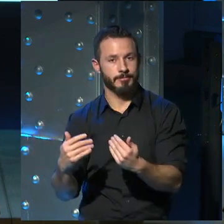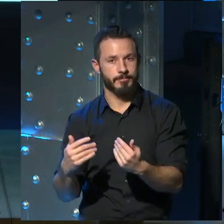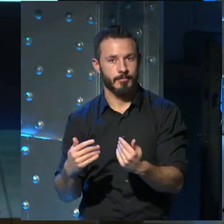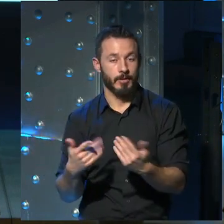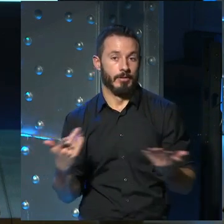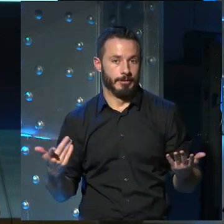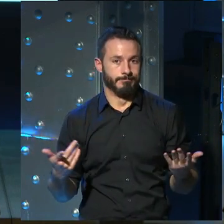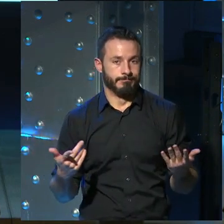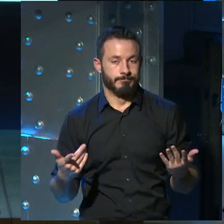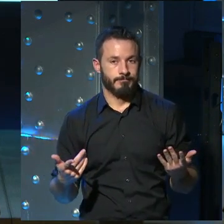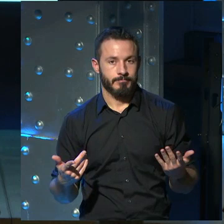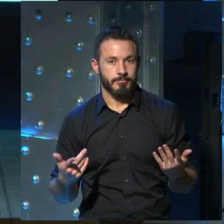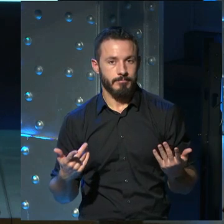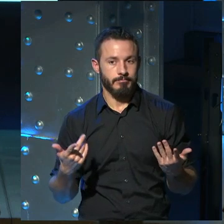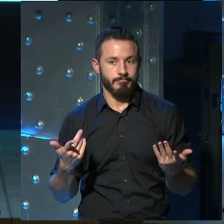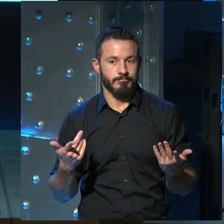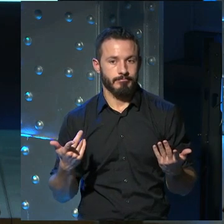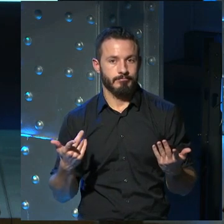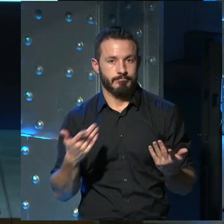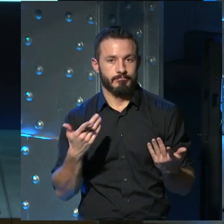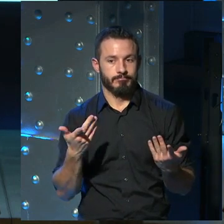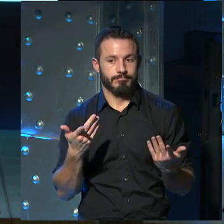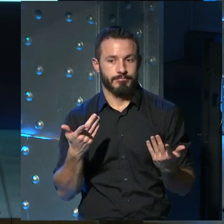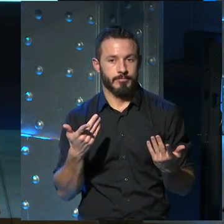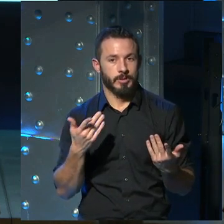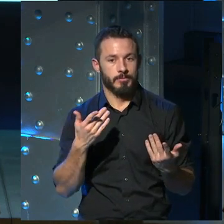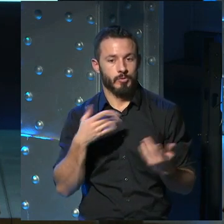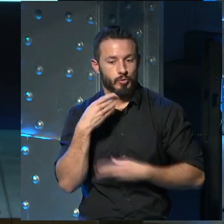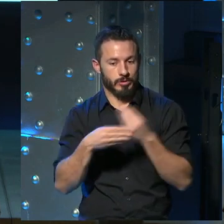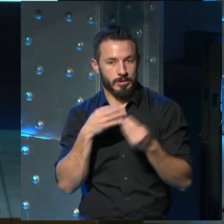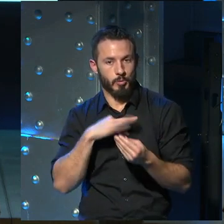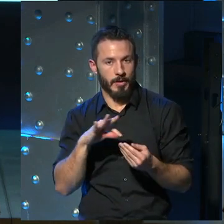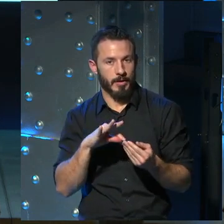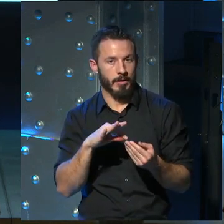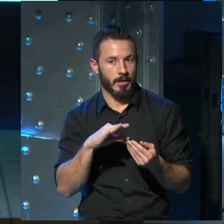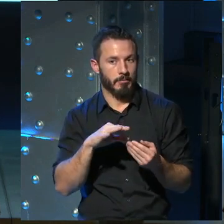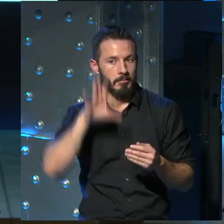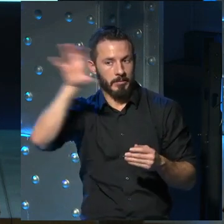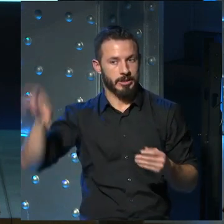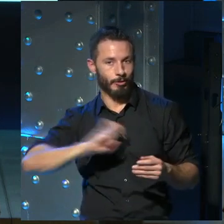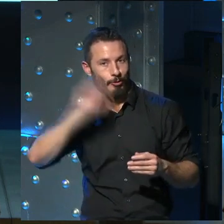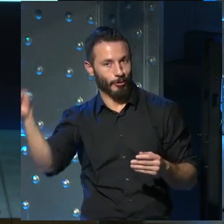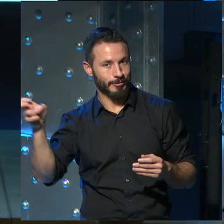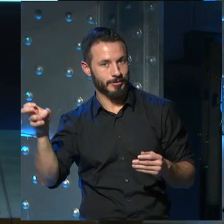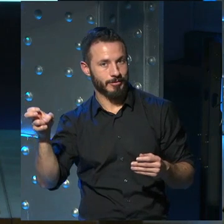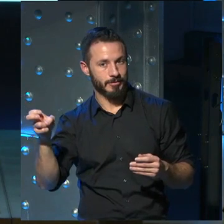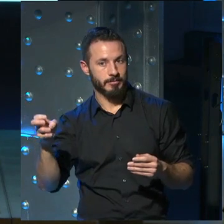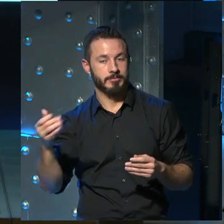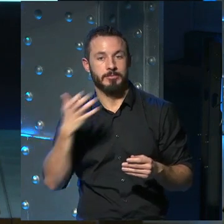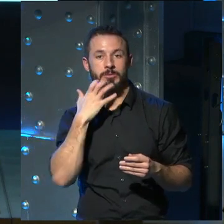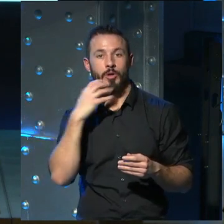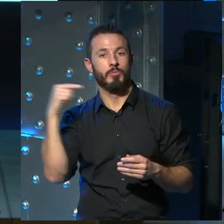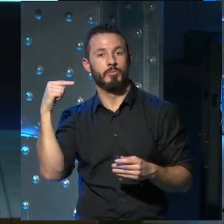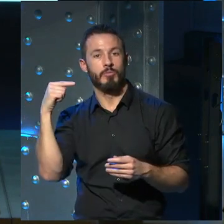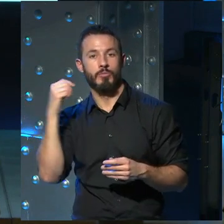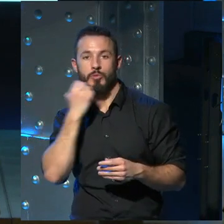que, sin embargo, pues pueden ser utilizados en otros países. Yo mismo lo he visto recientemente en Moscú. En